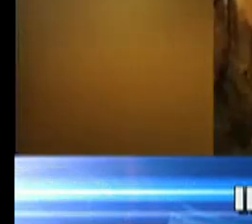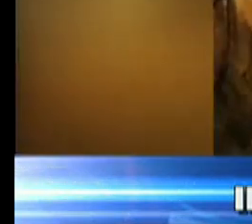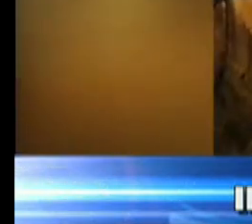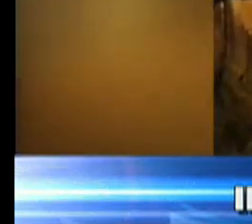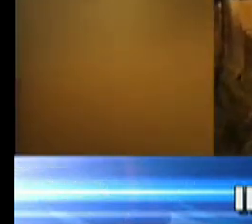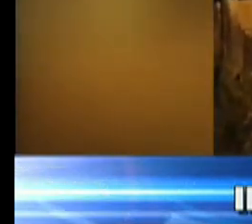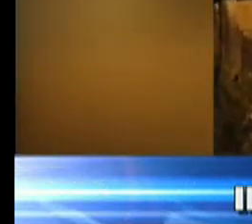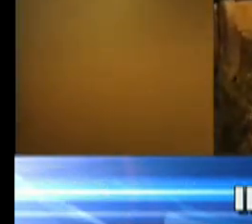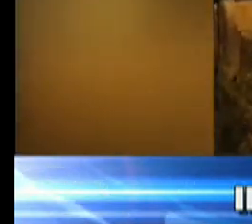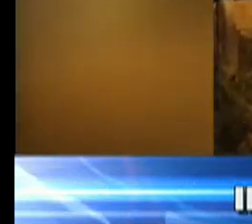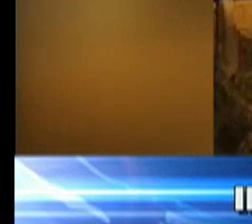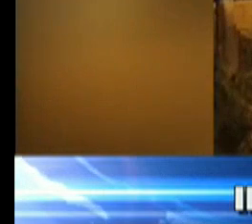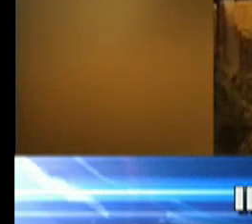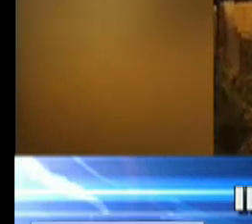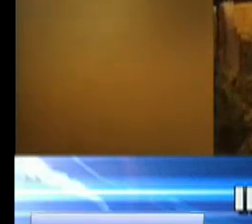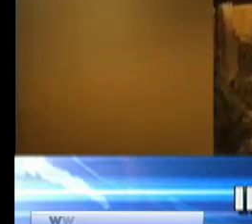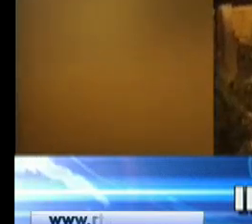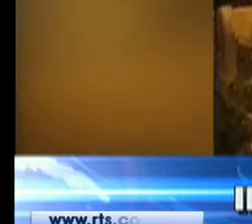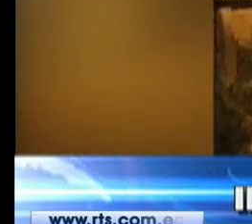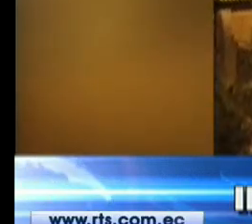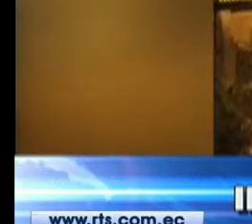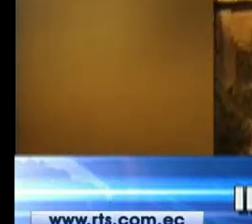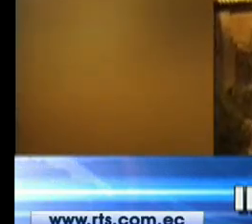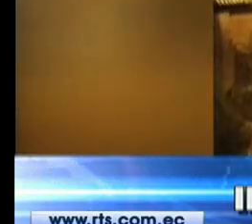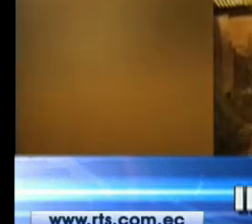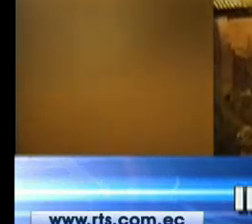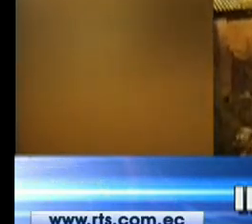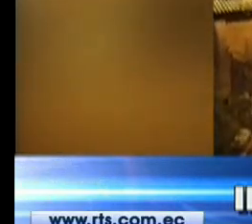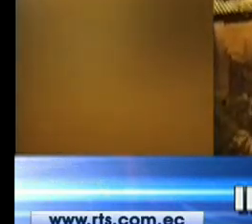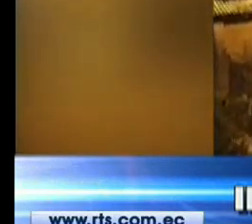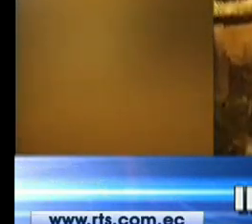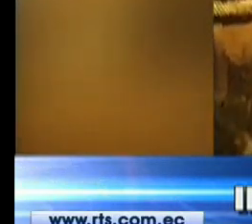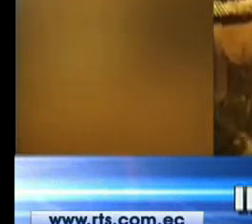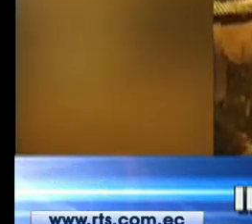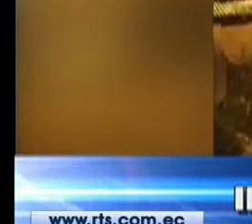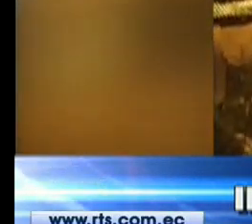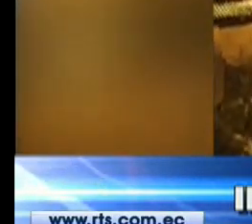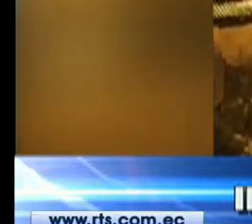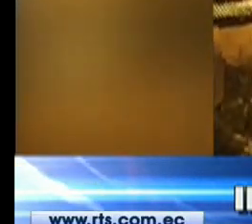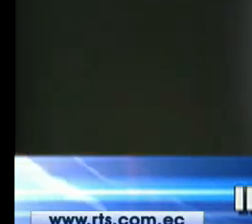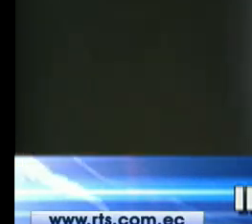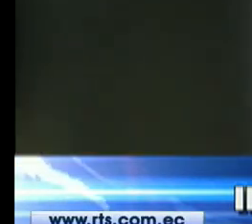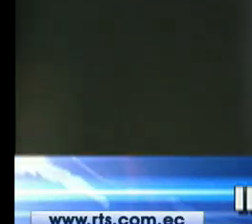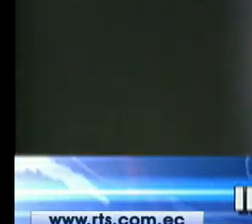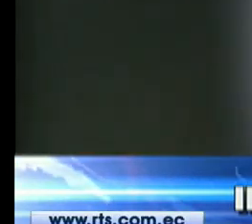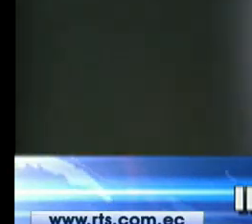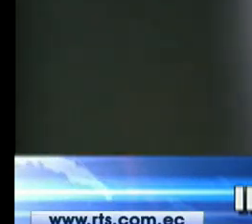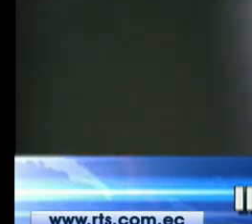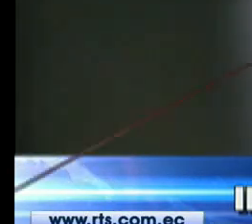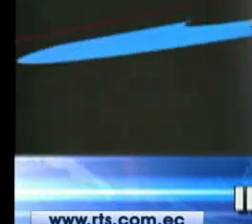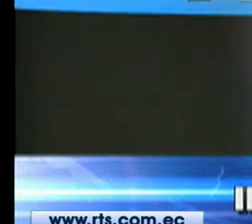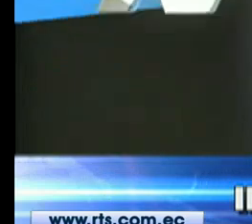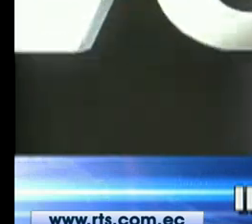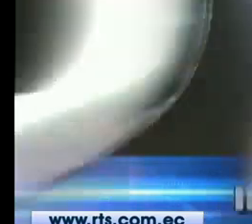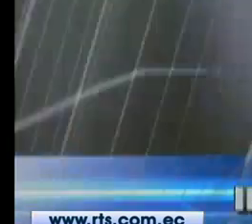Así empieza la noticia, emisión estelar.